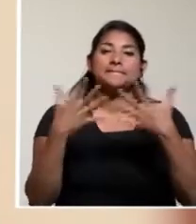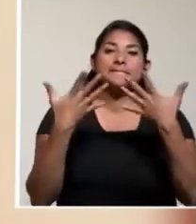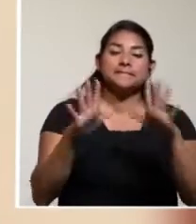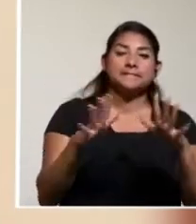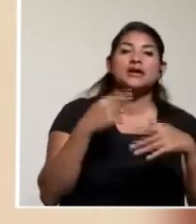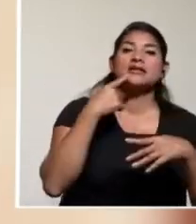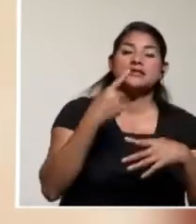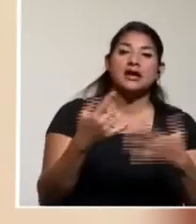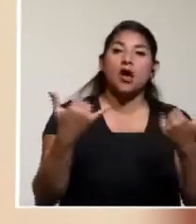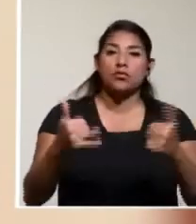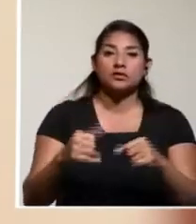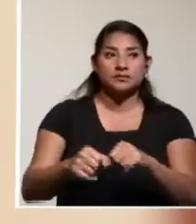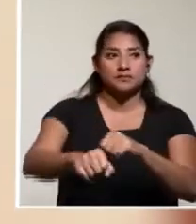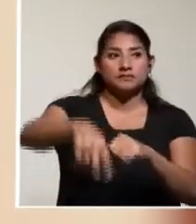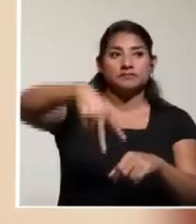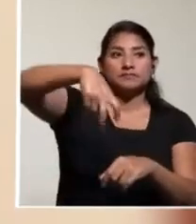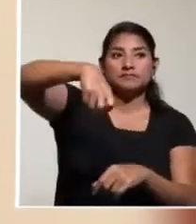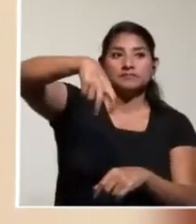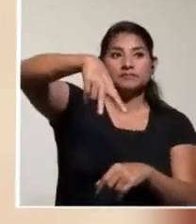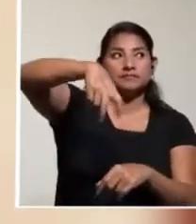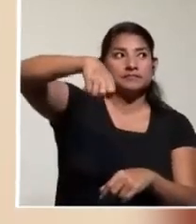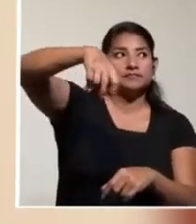Simon says stretch your legs.